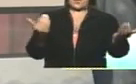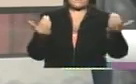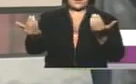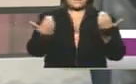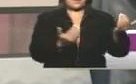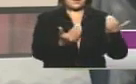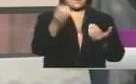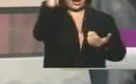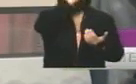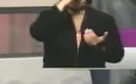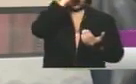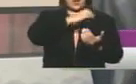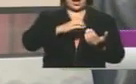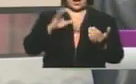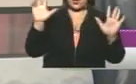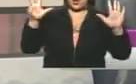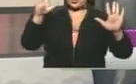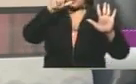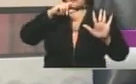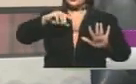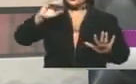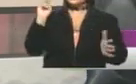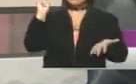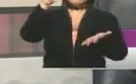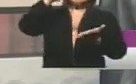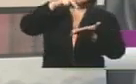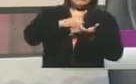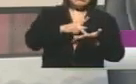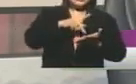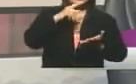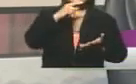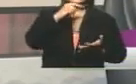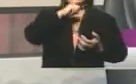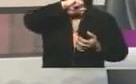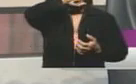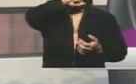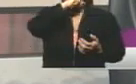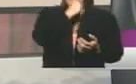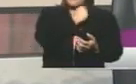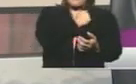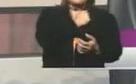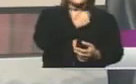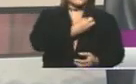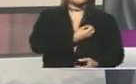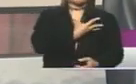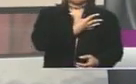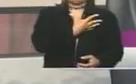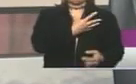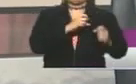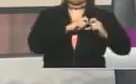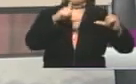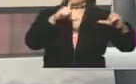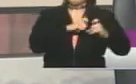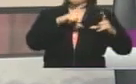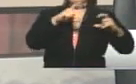a la Fundación Amaranto Caricó Cultural se vienen enamorados de la cultura tradicional, o tal vez no la conocen, pero allí se quedan